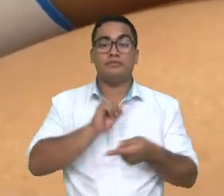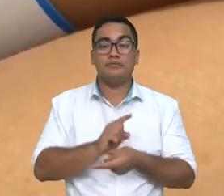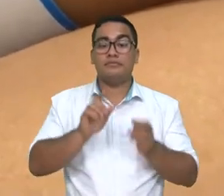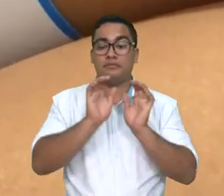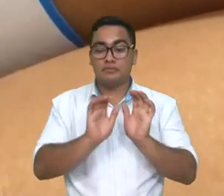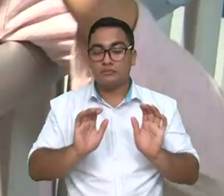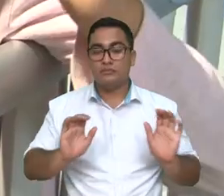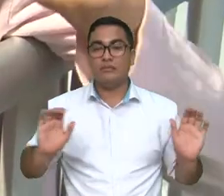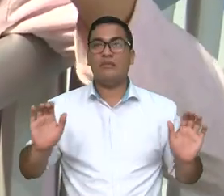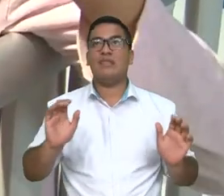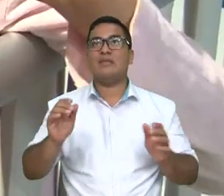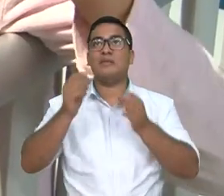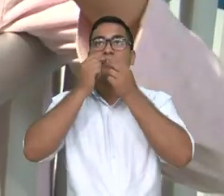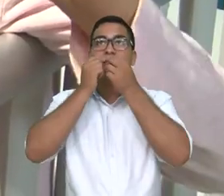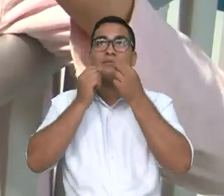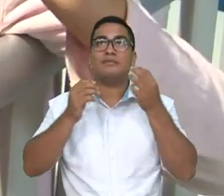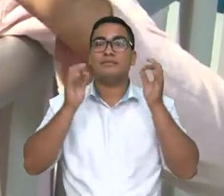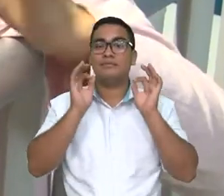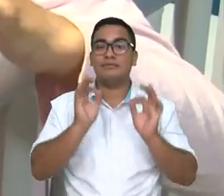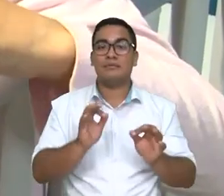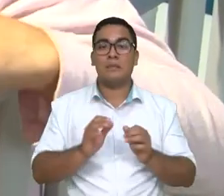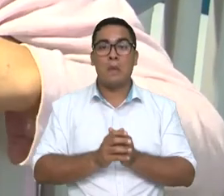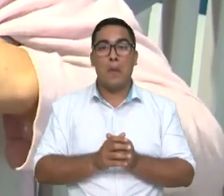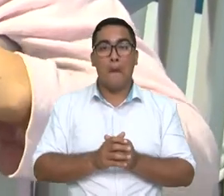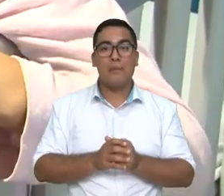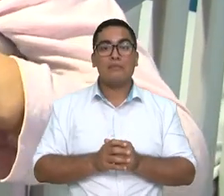niños con las cirugías realizadas.